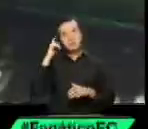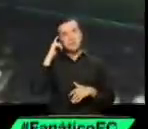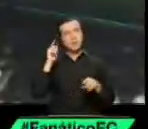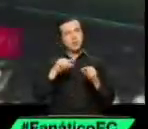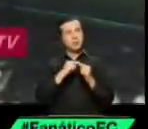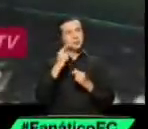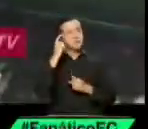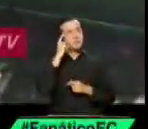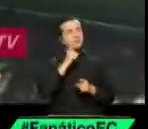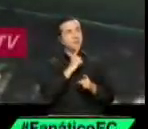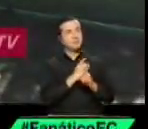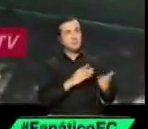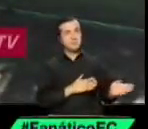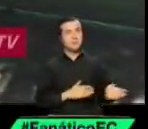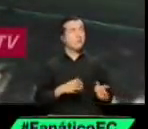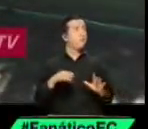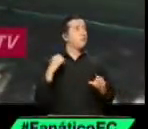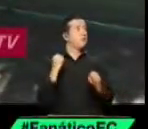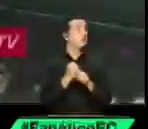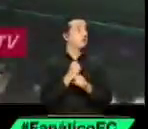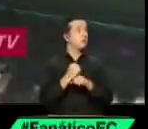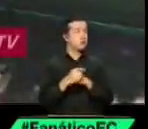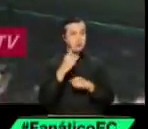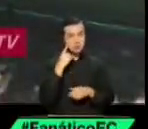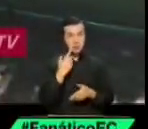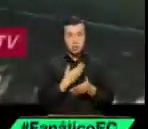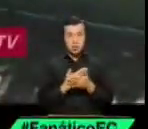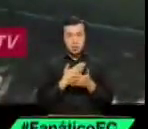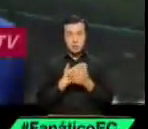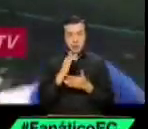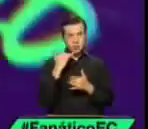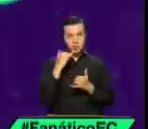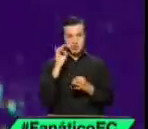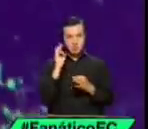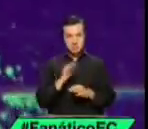está mentalizado en lo que se viene y el trabajo creo que lo vamos a demostrar el fin de semana.